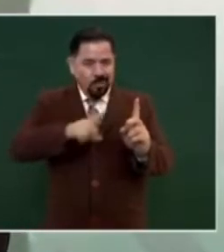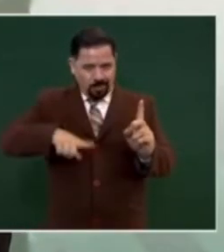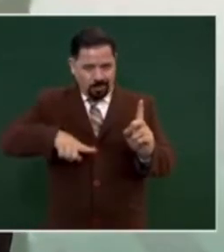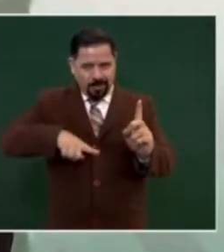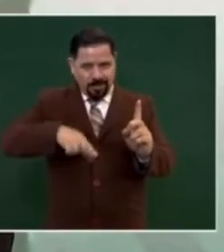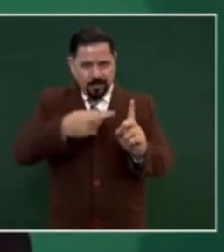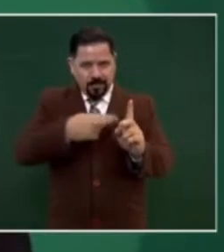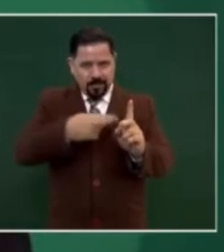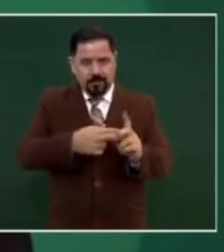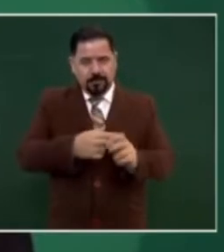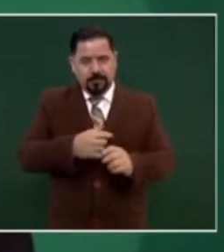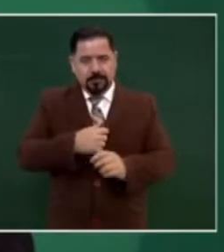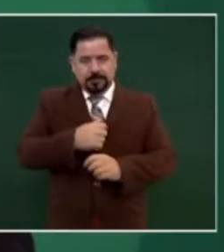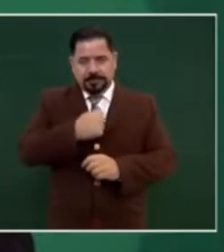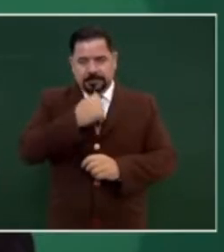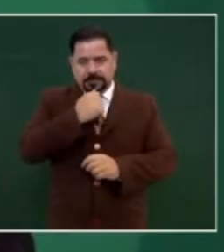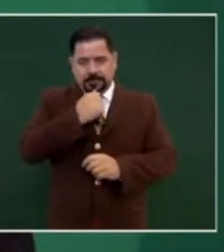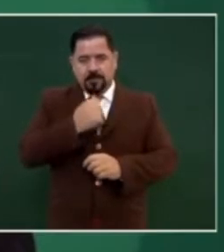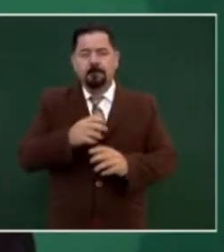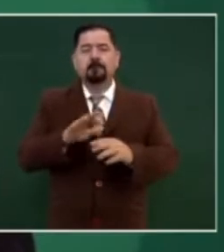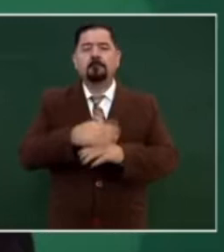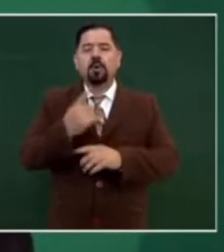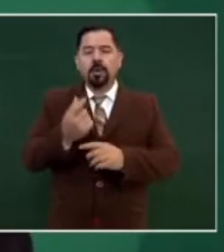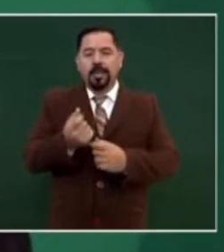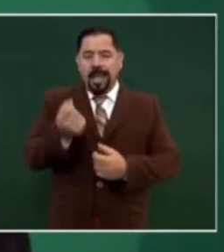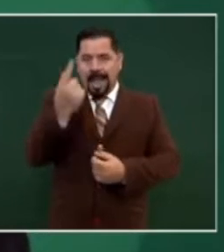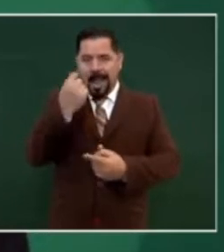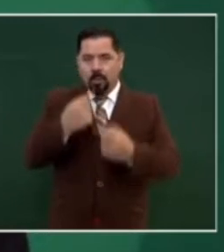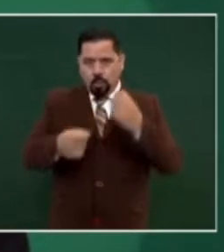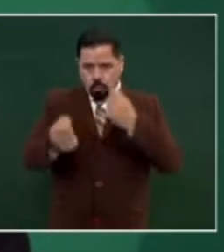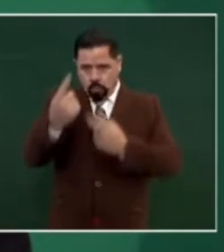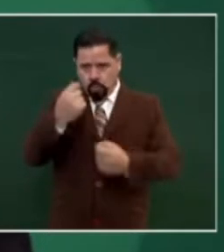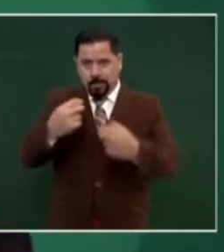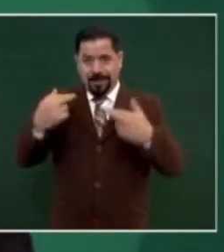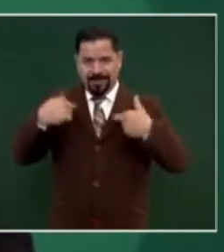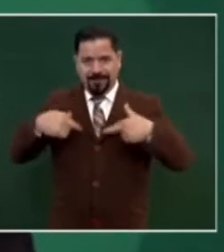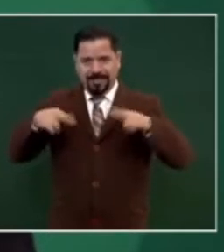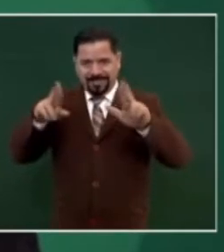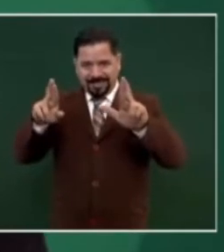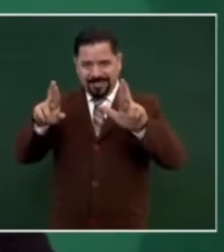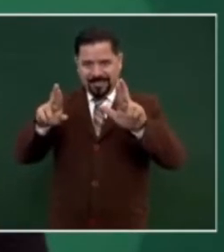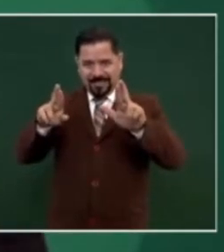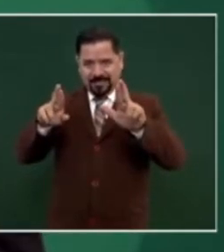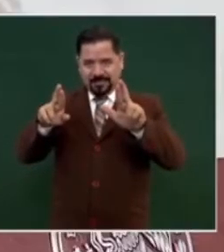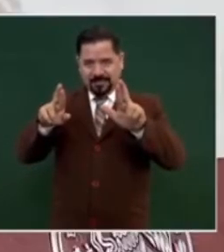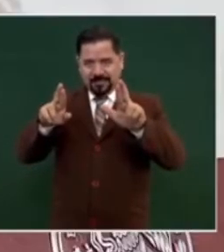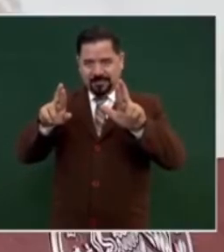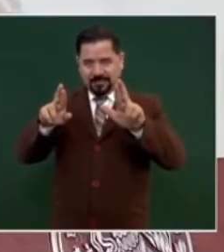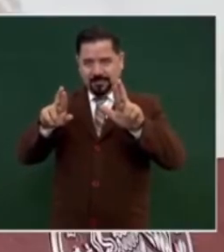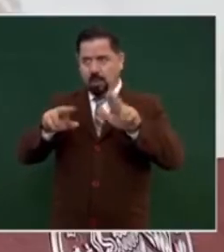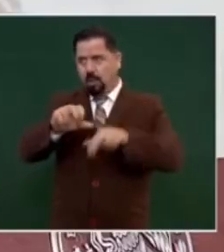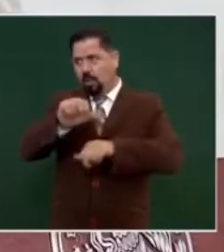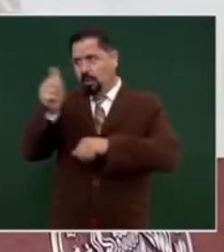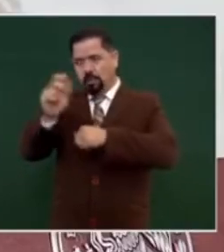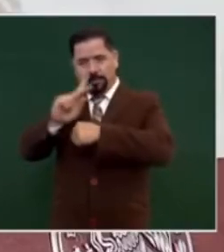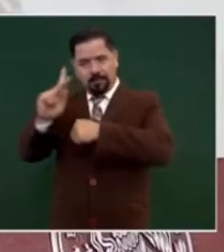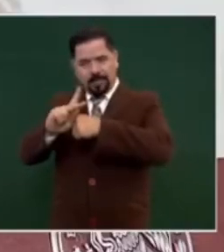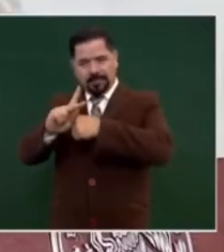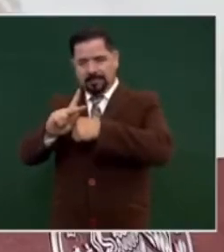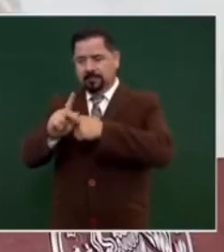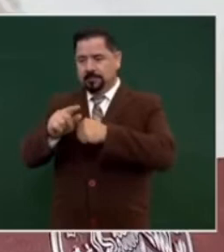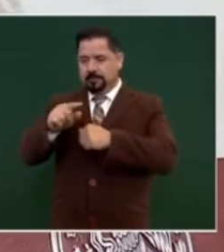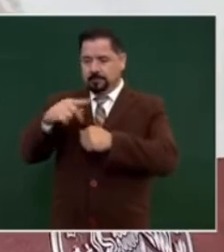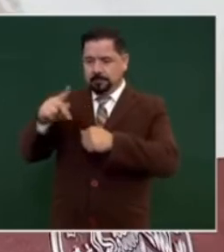porque si hay cónsules que además de el beneplácito